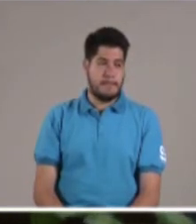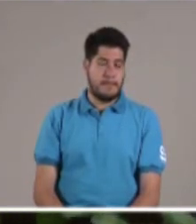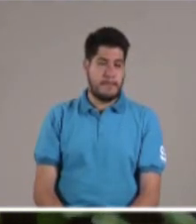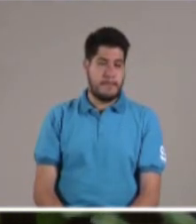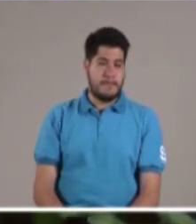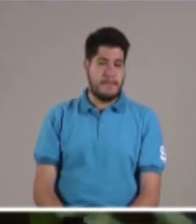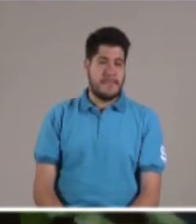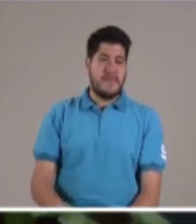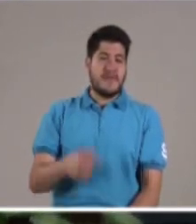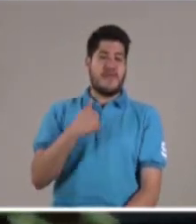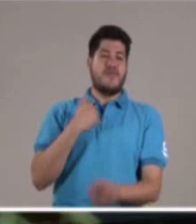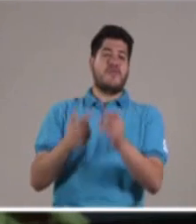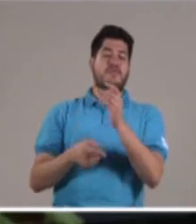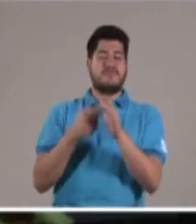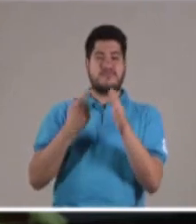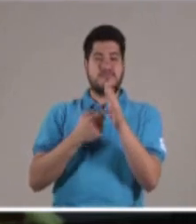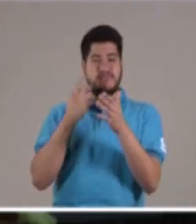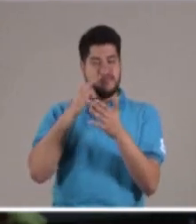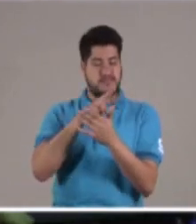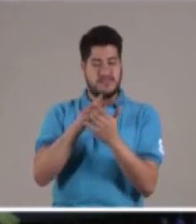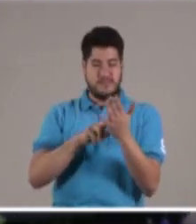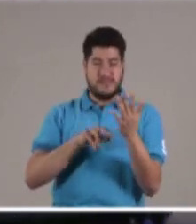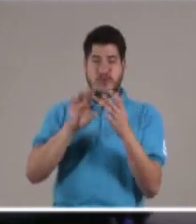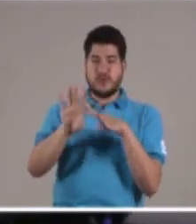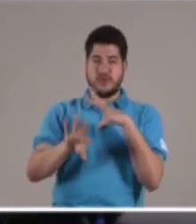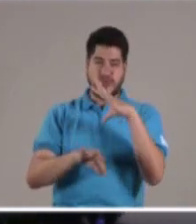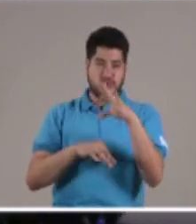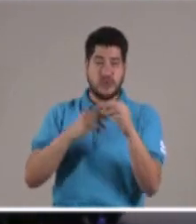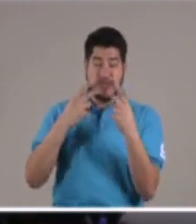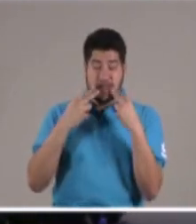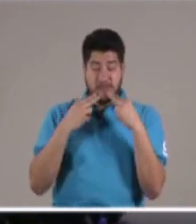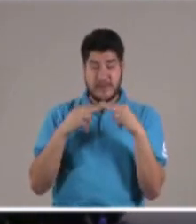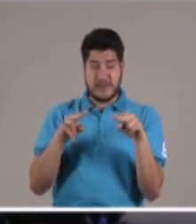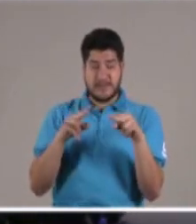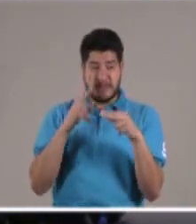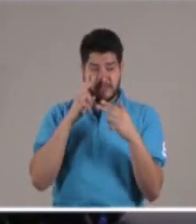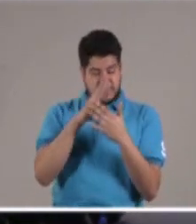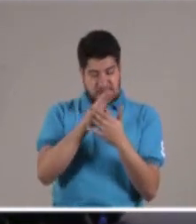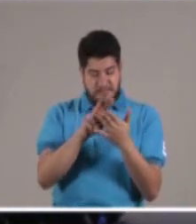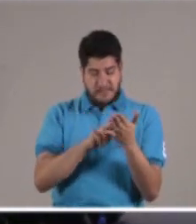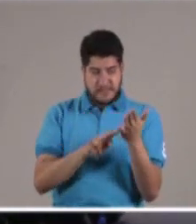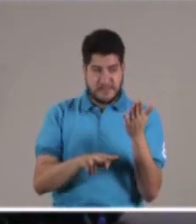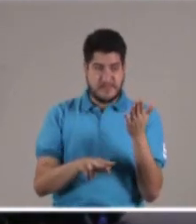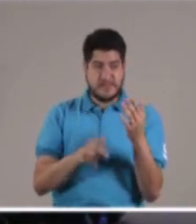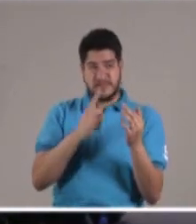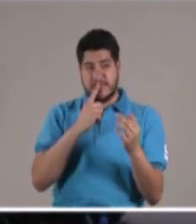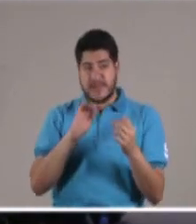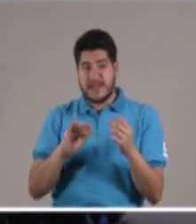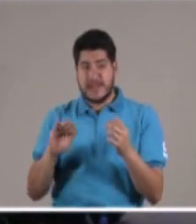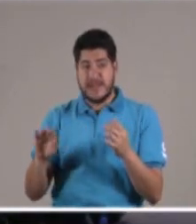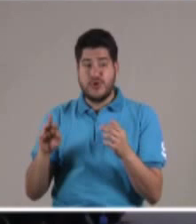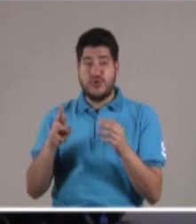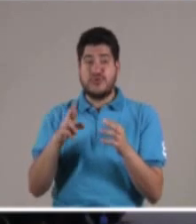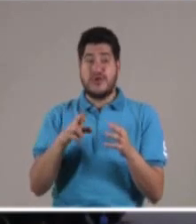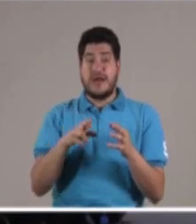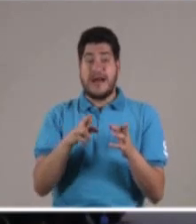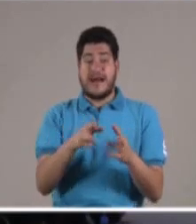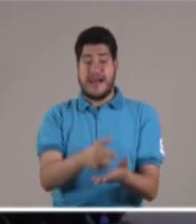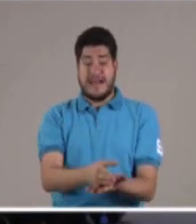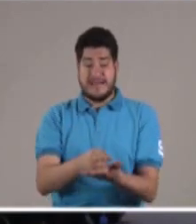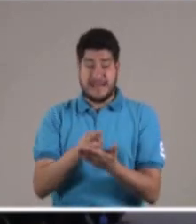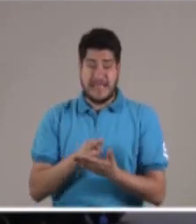yo a veces Leo he leído algunas noticias de niños que fueron rescatados de un pozo